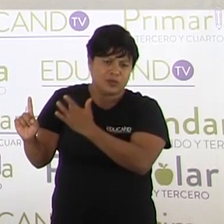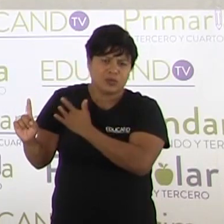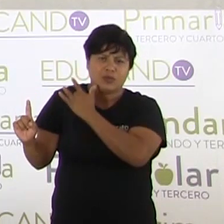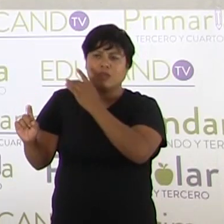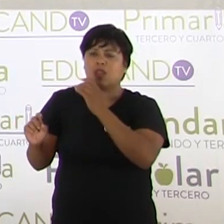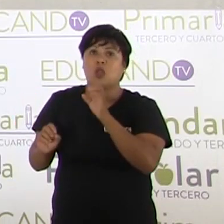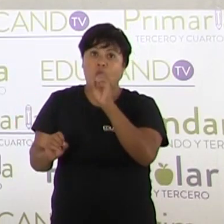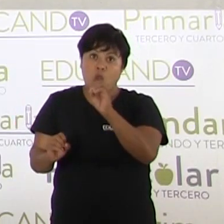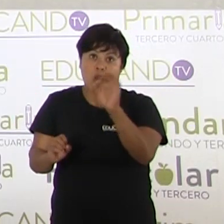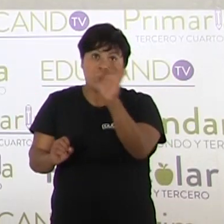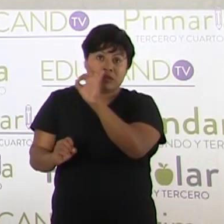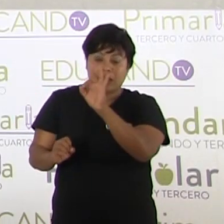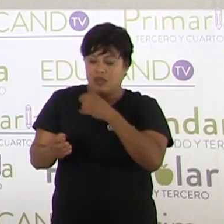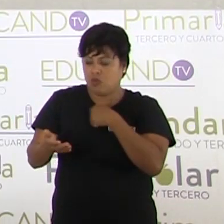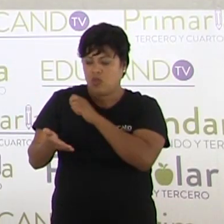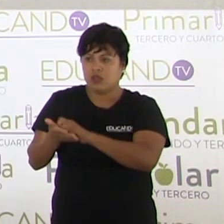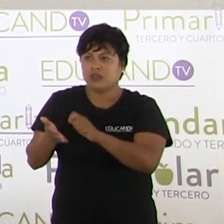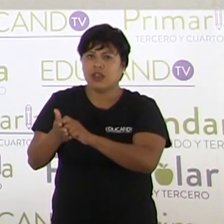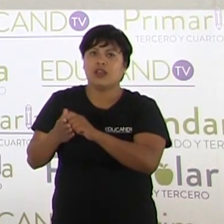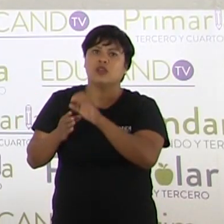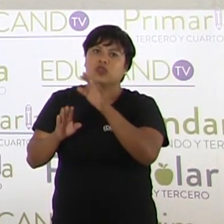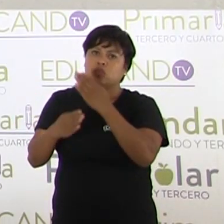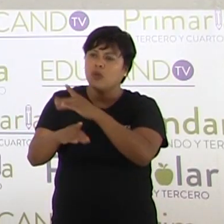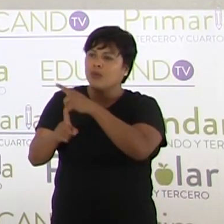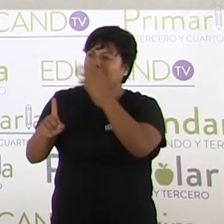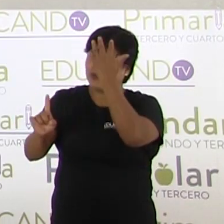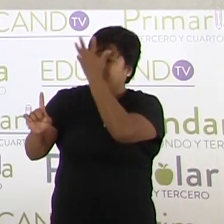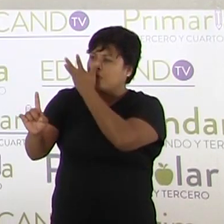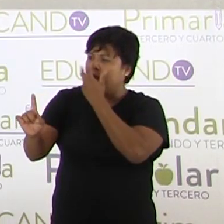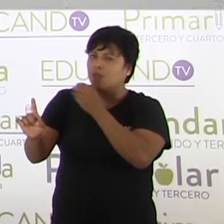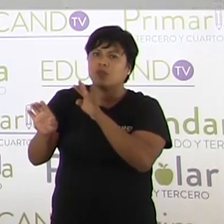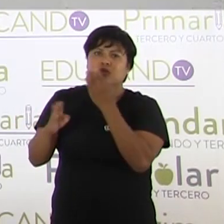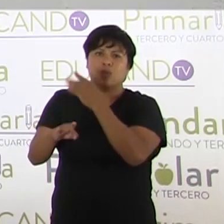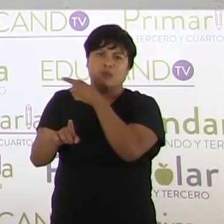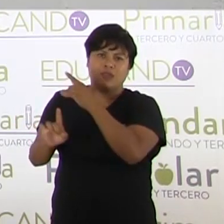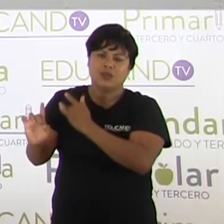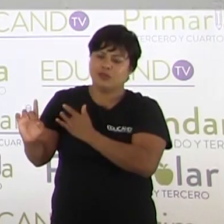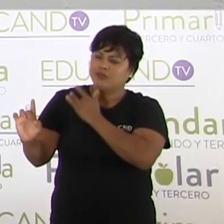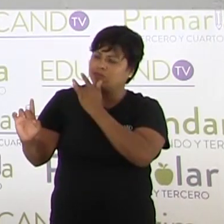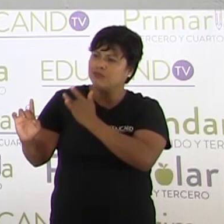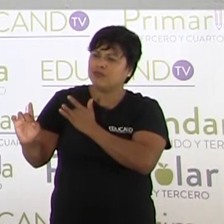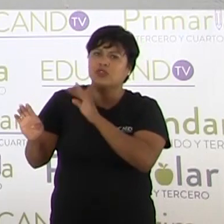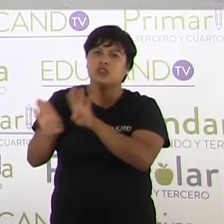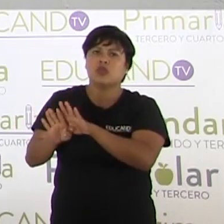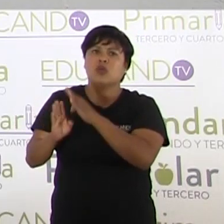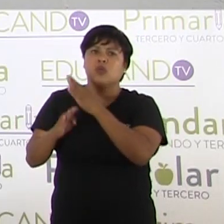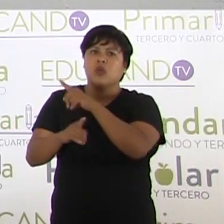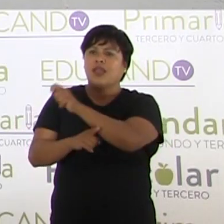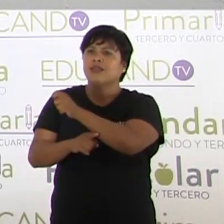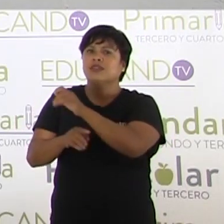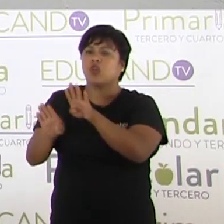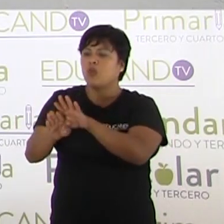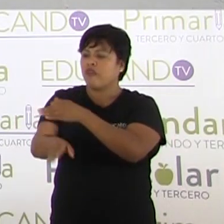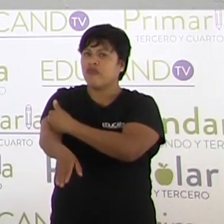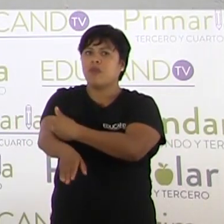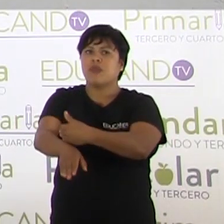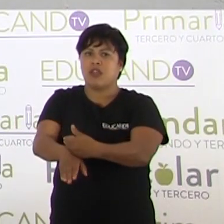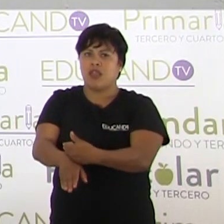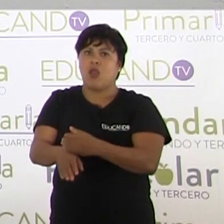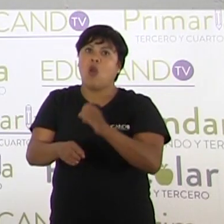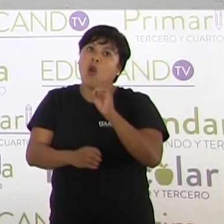o en este sentido se escribe sobre su belleza, sobre su sensibilidad, sobre el papel que juega en la familia